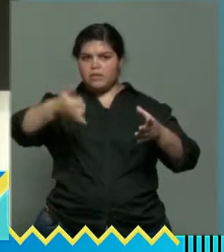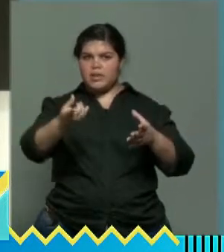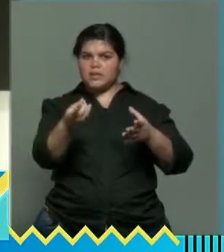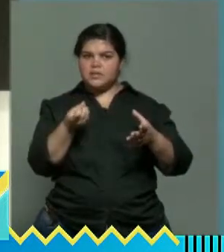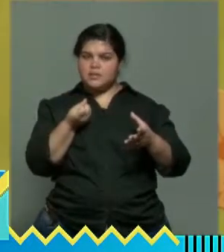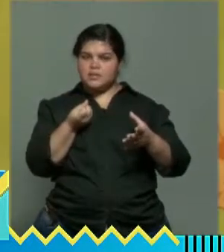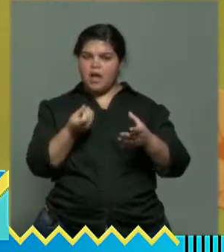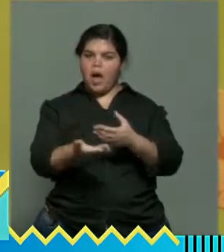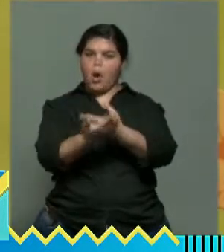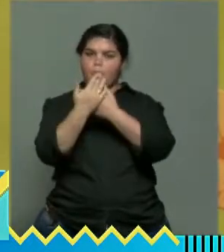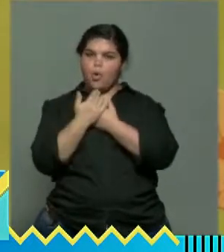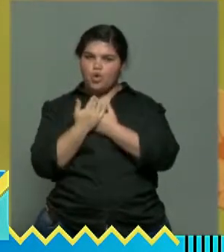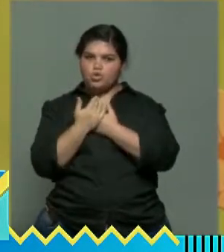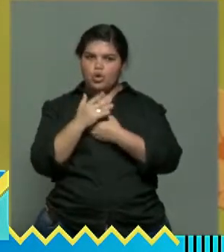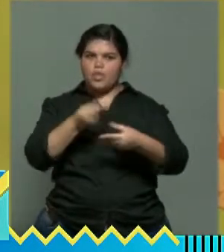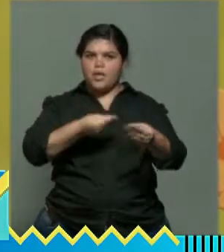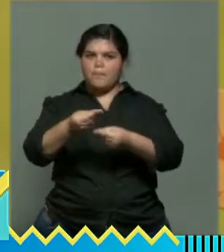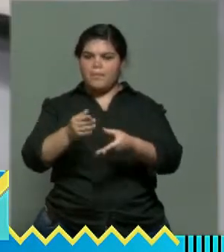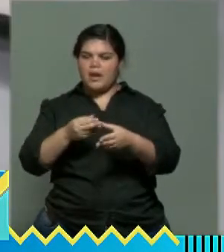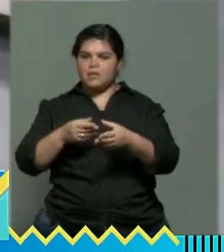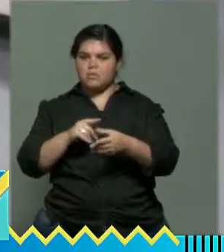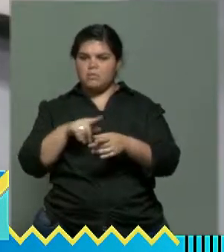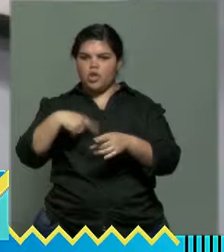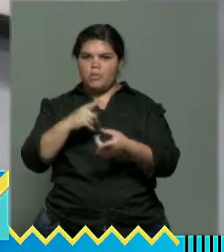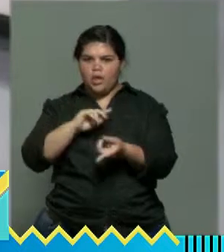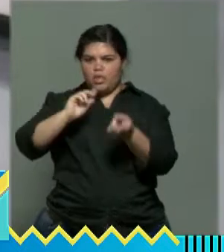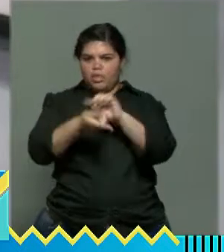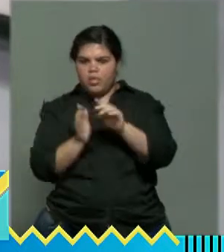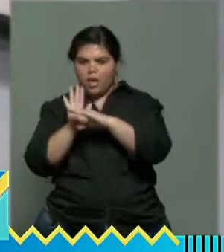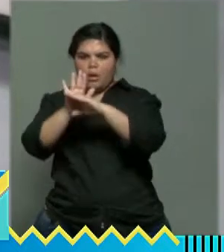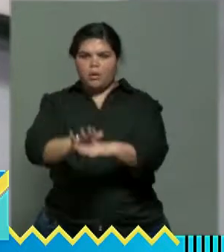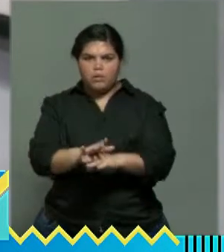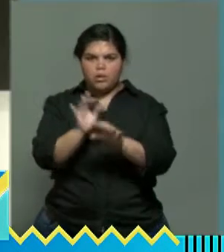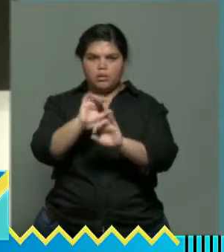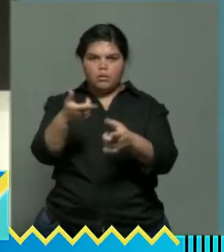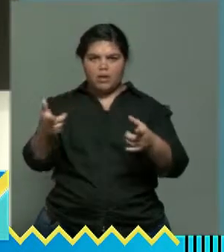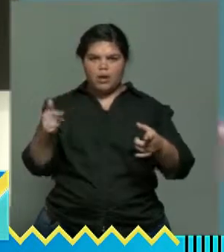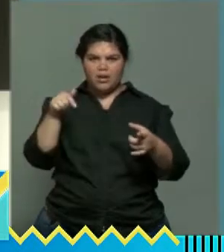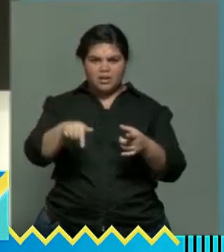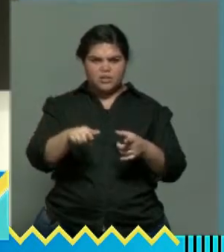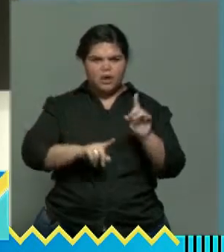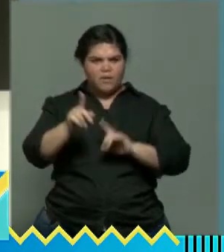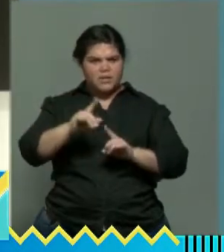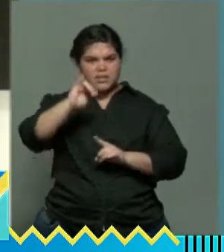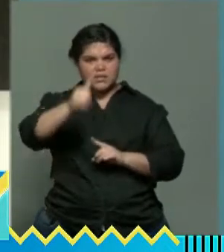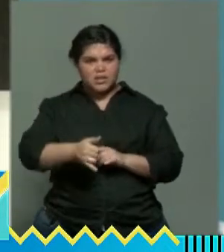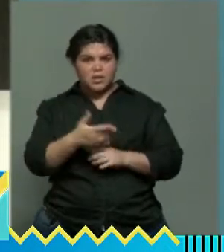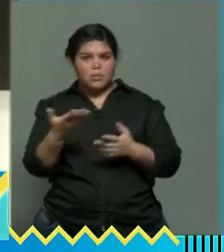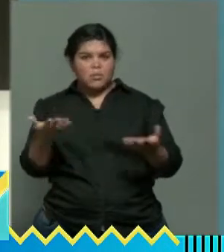pequeños productores y no siempre se da viceversa. ¿Eso ayuda a que esto se haya planteado y si pasa,